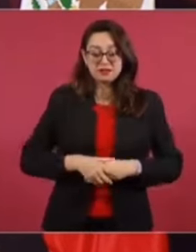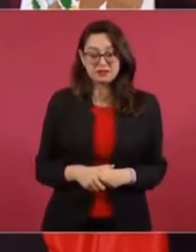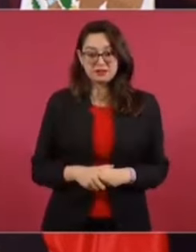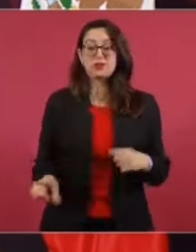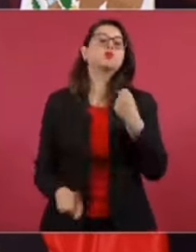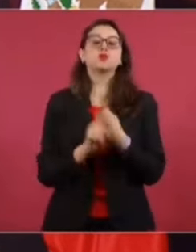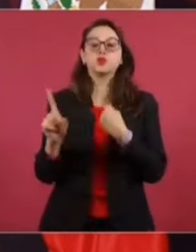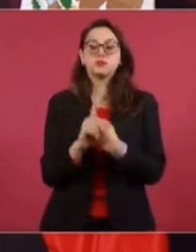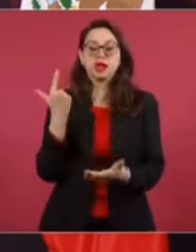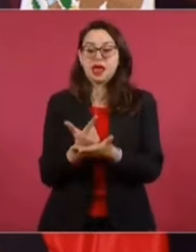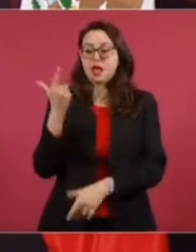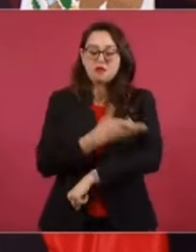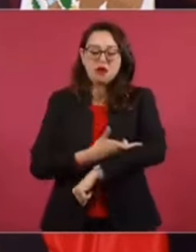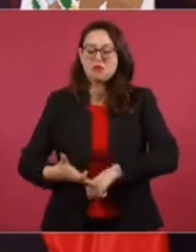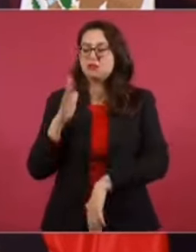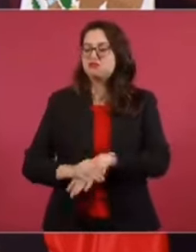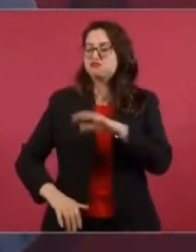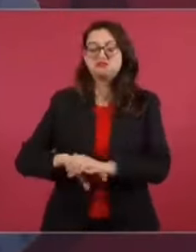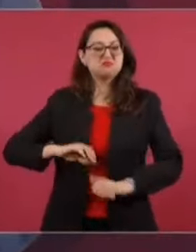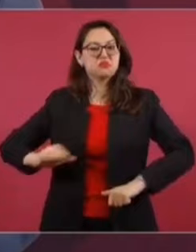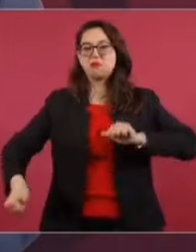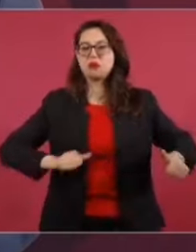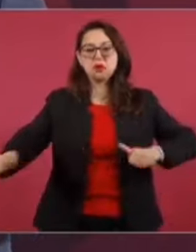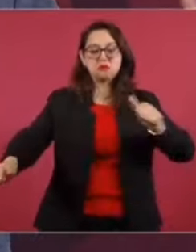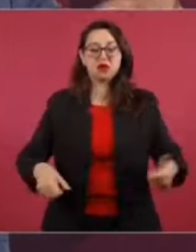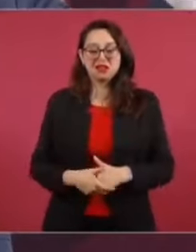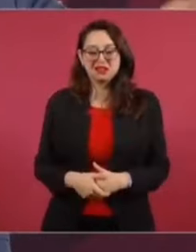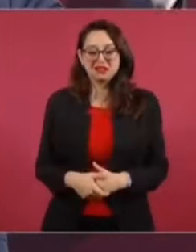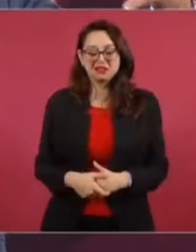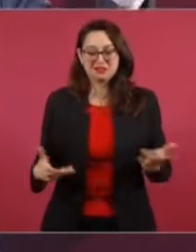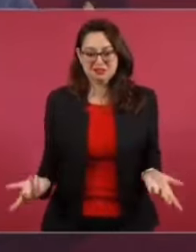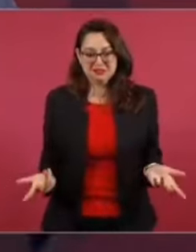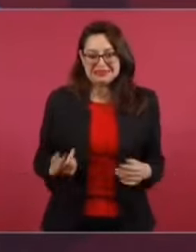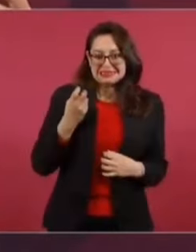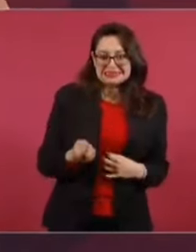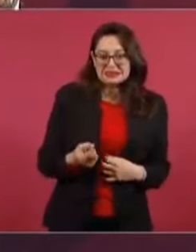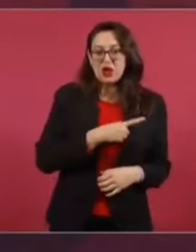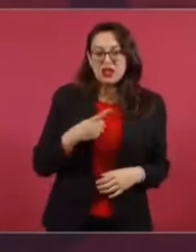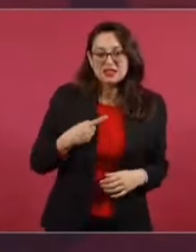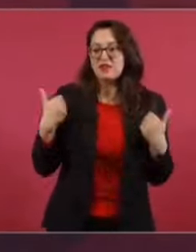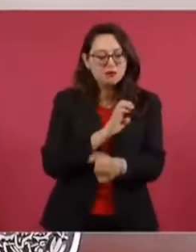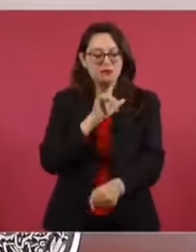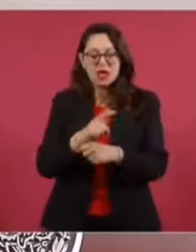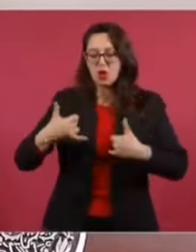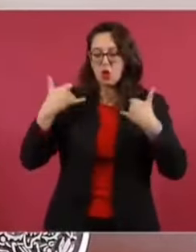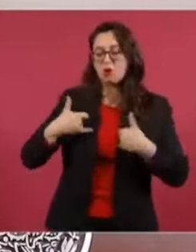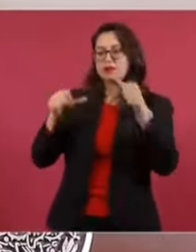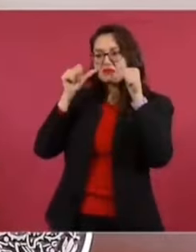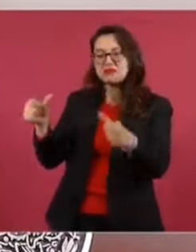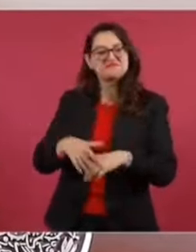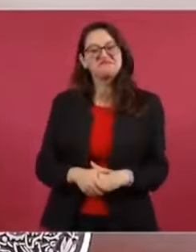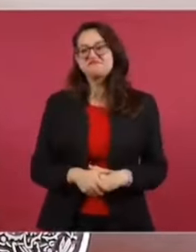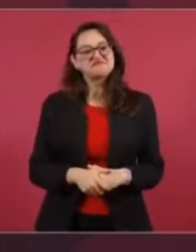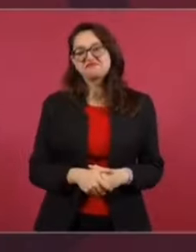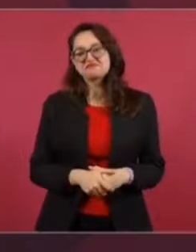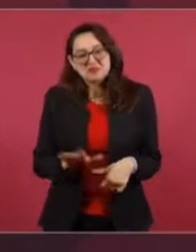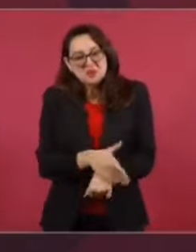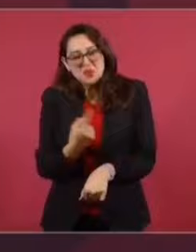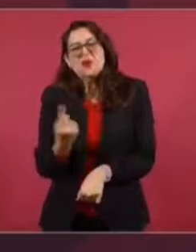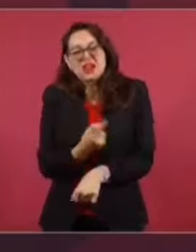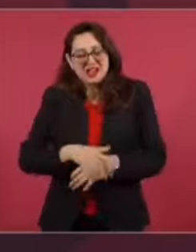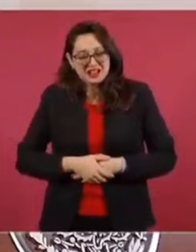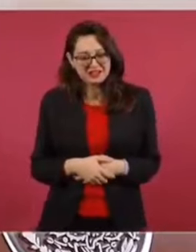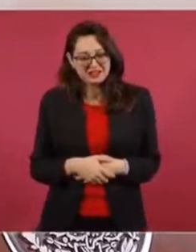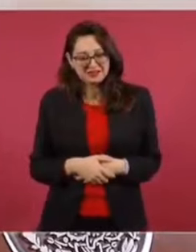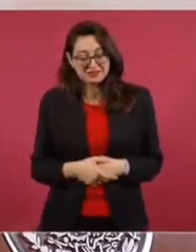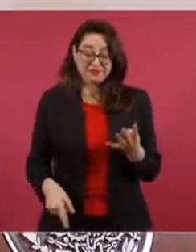los problemas graves de desintegración familiar que enfrentan. ¿Por qué no echan a dar un plan así? Y por último, el 70%